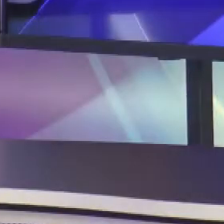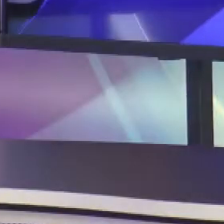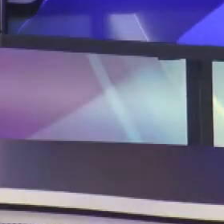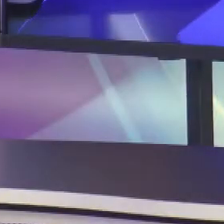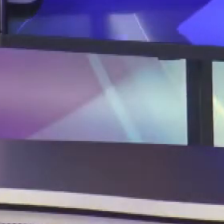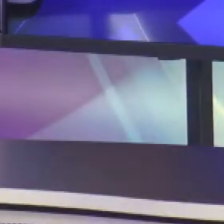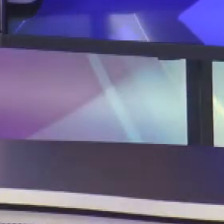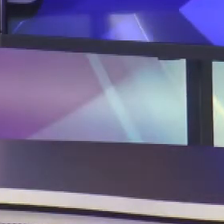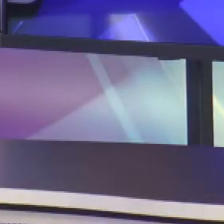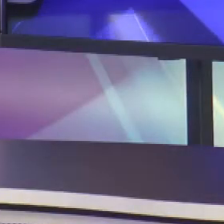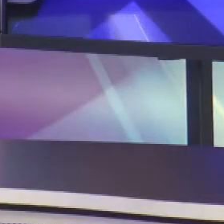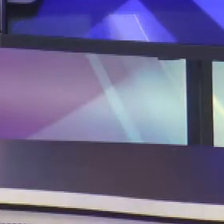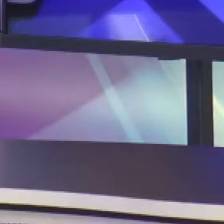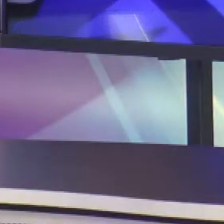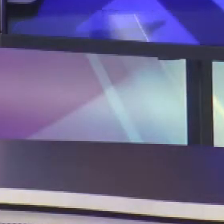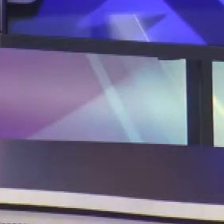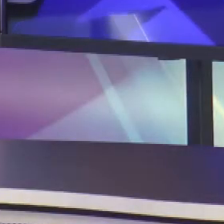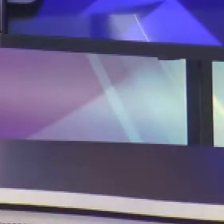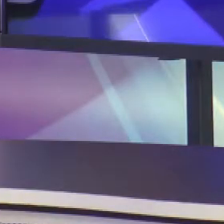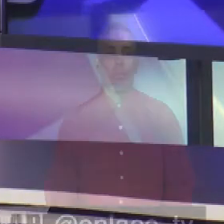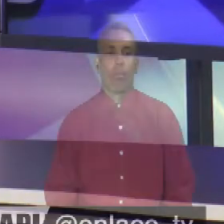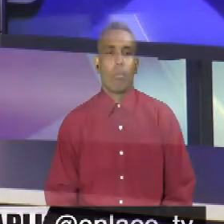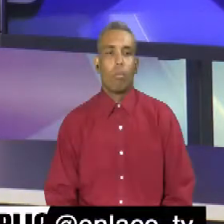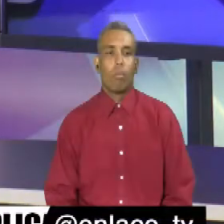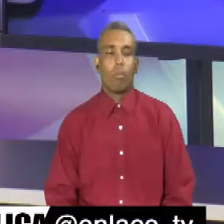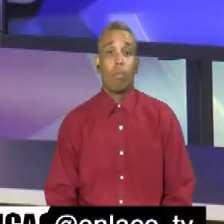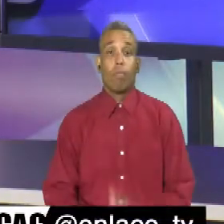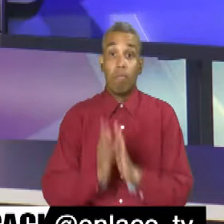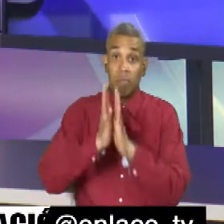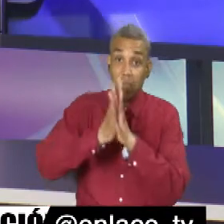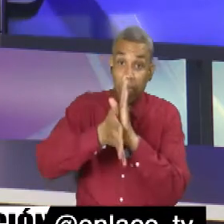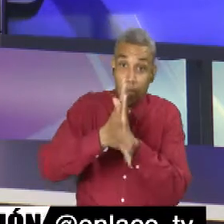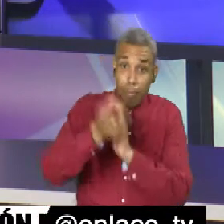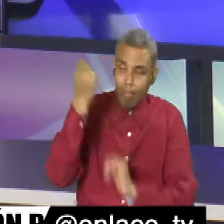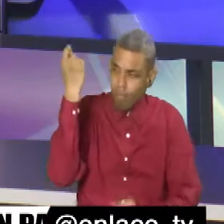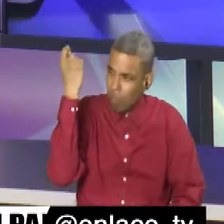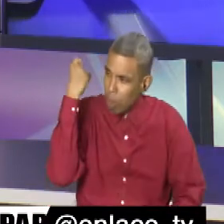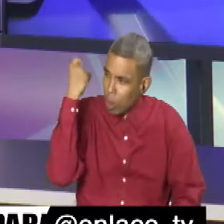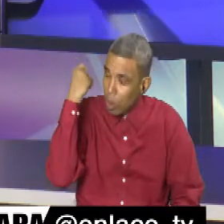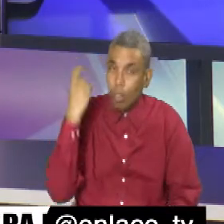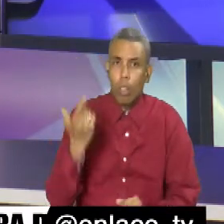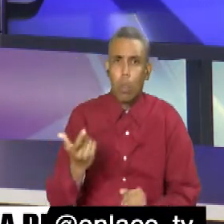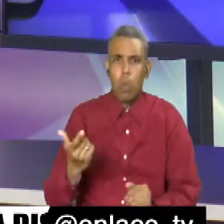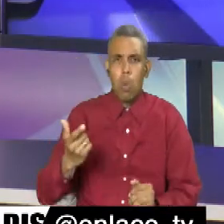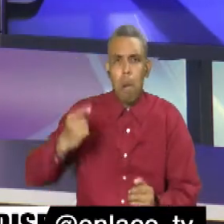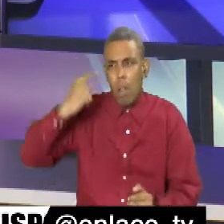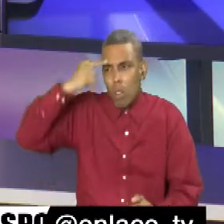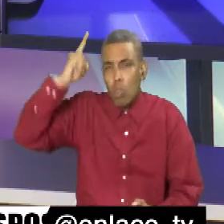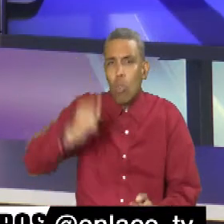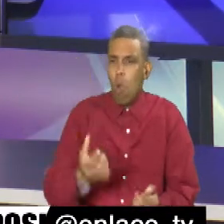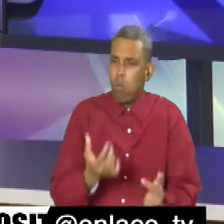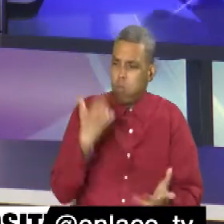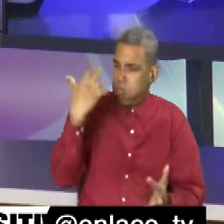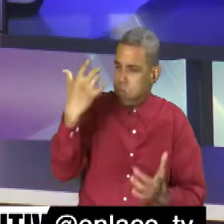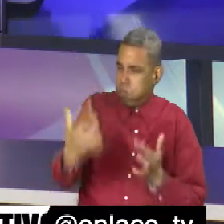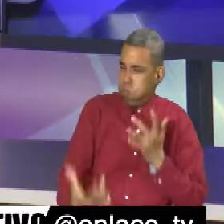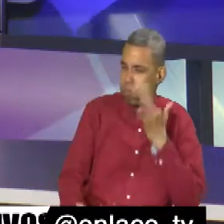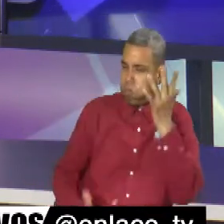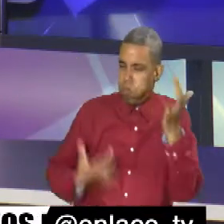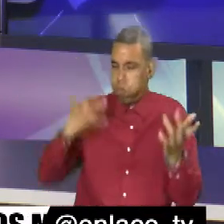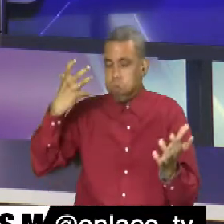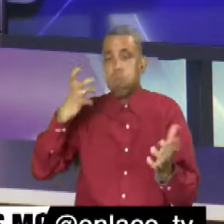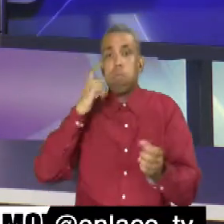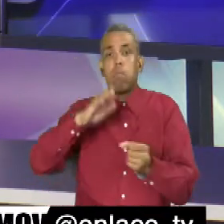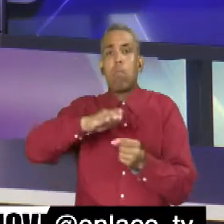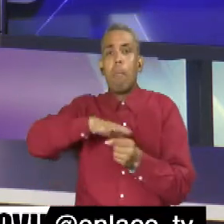Mucha atención, que en los últimos minutos se registró un incendio en una asfaltera ubicada en el barrio Rafael Ranquel, comuna 6 de Barranca